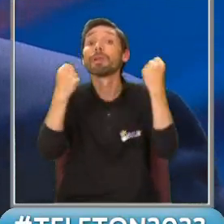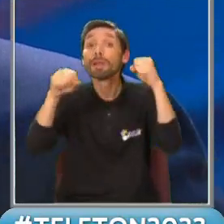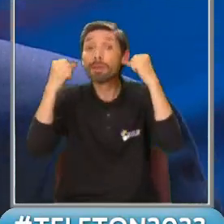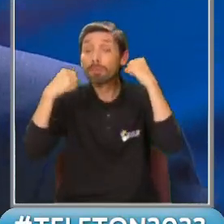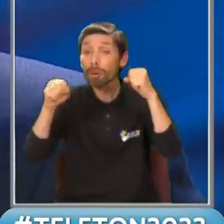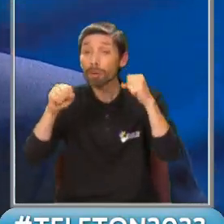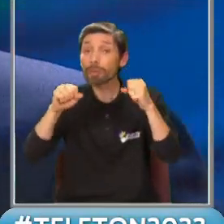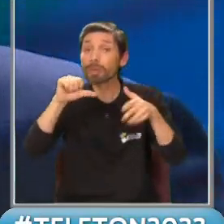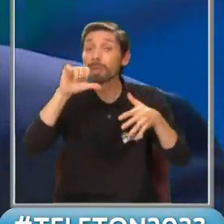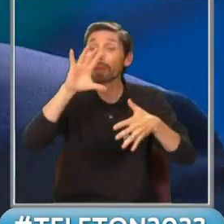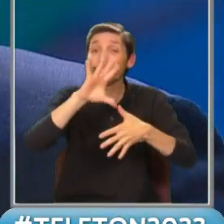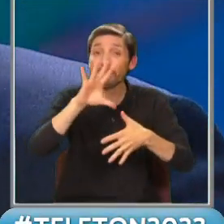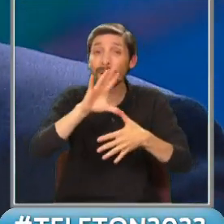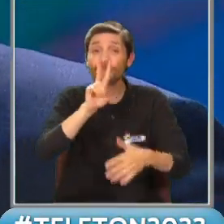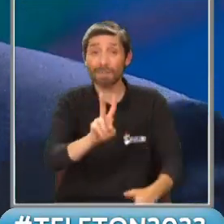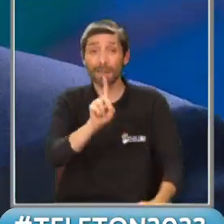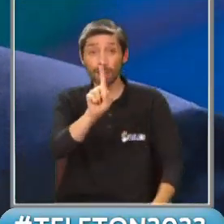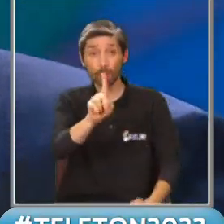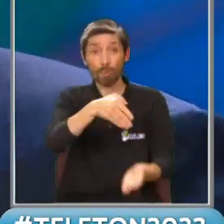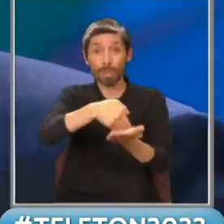de América es de